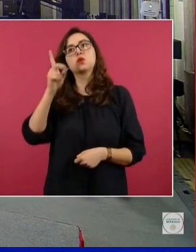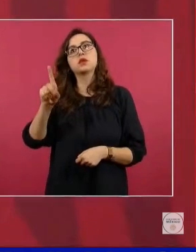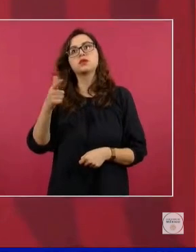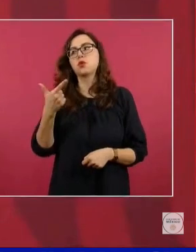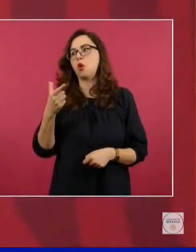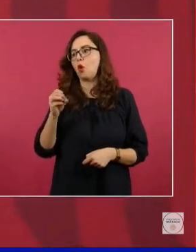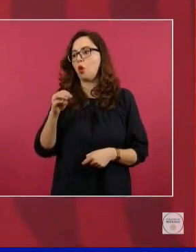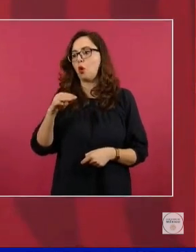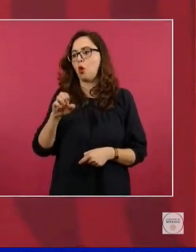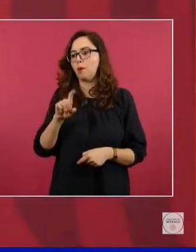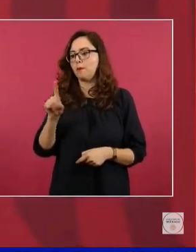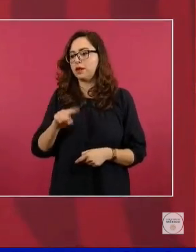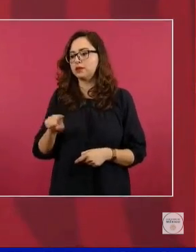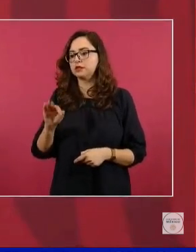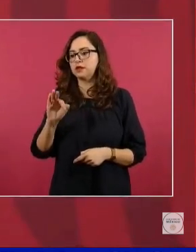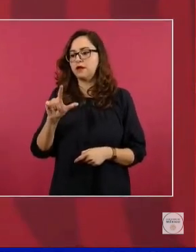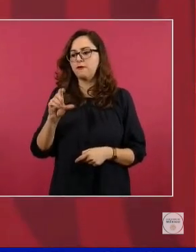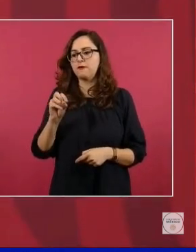de Jalisco,